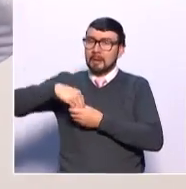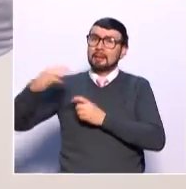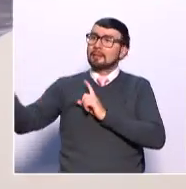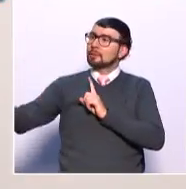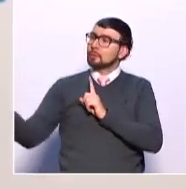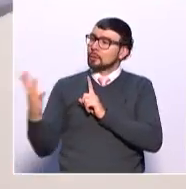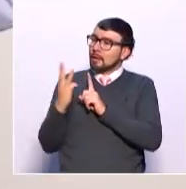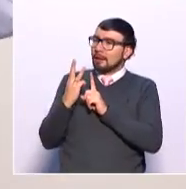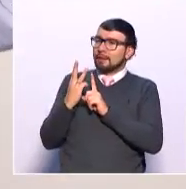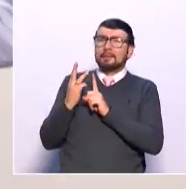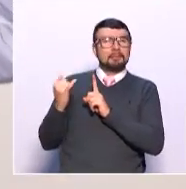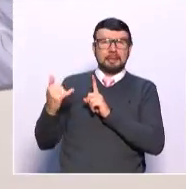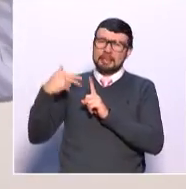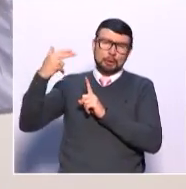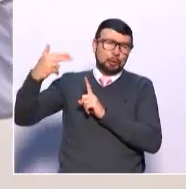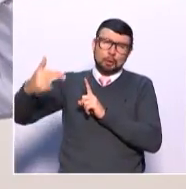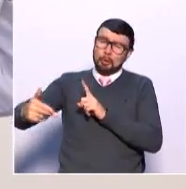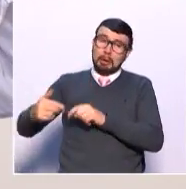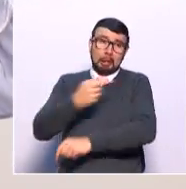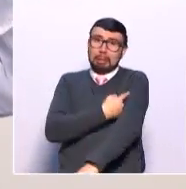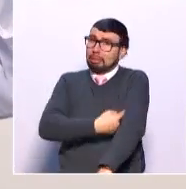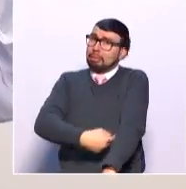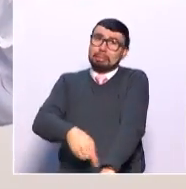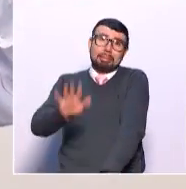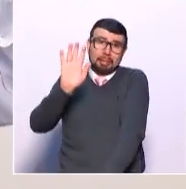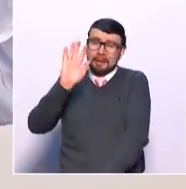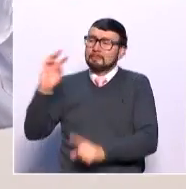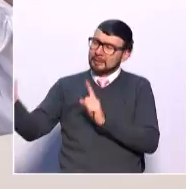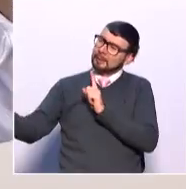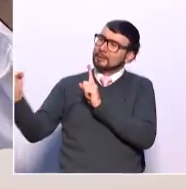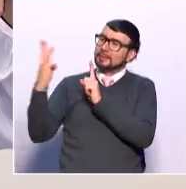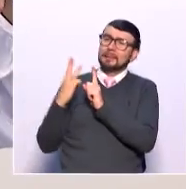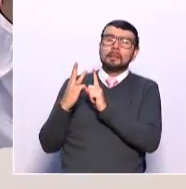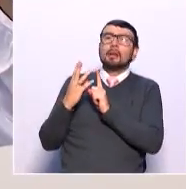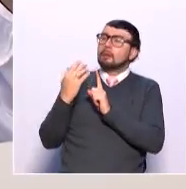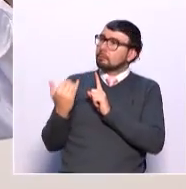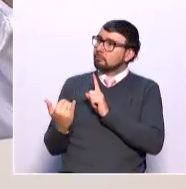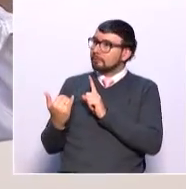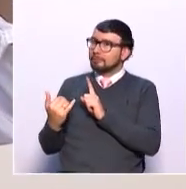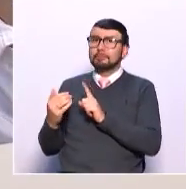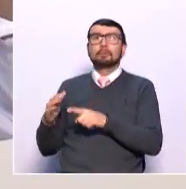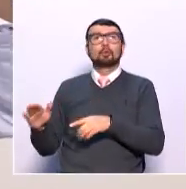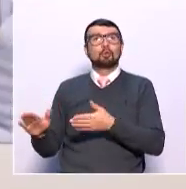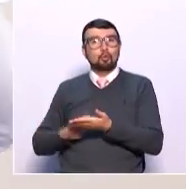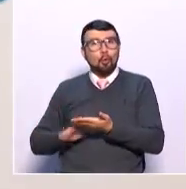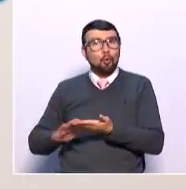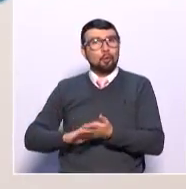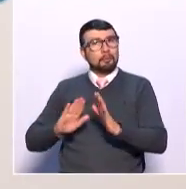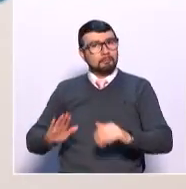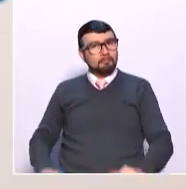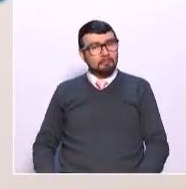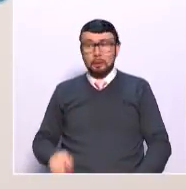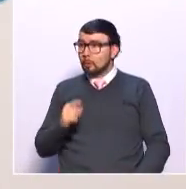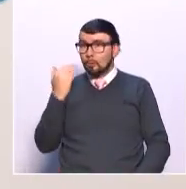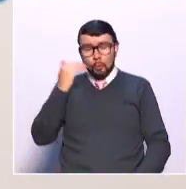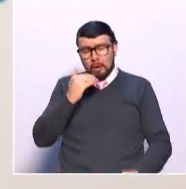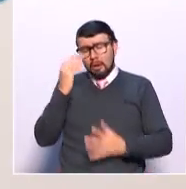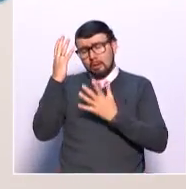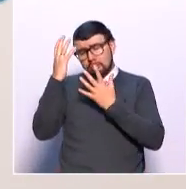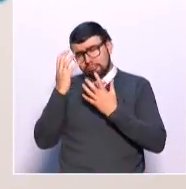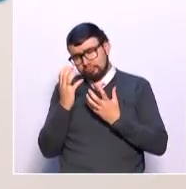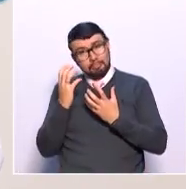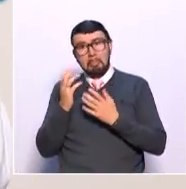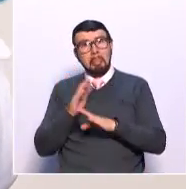pues fue una historia muy larga que para contarla mucho tiempo pero total la señora empezó a hacer ese proceso que incidan de